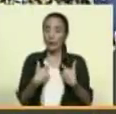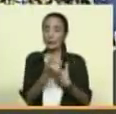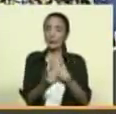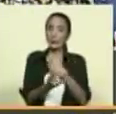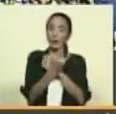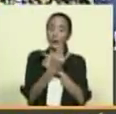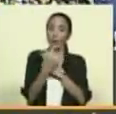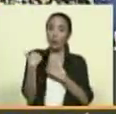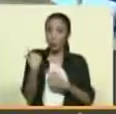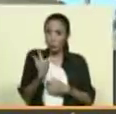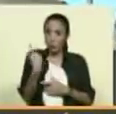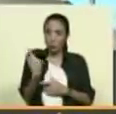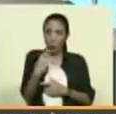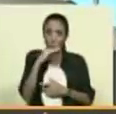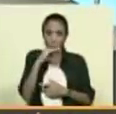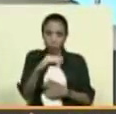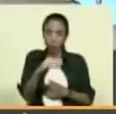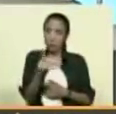dejar solo.